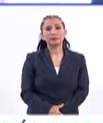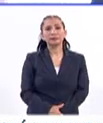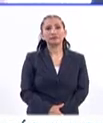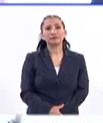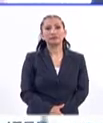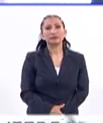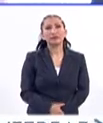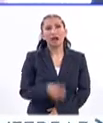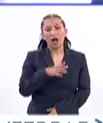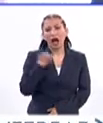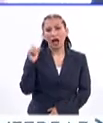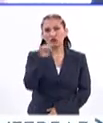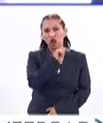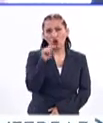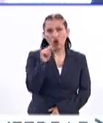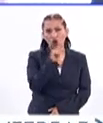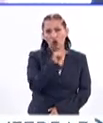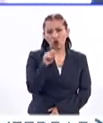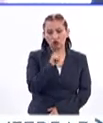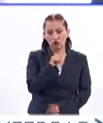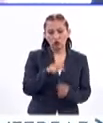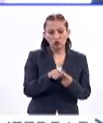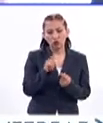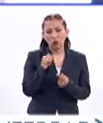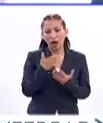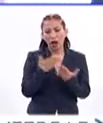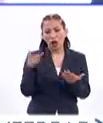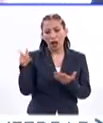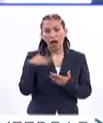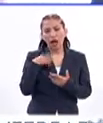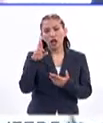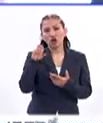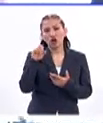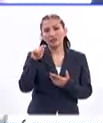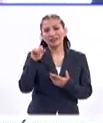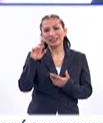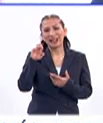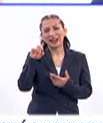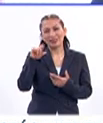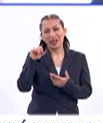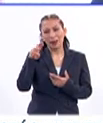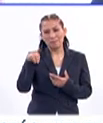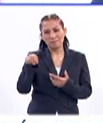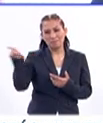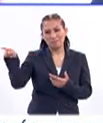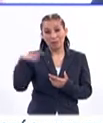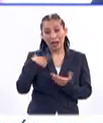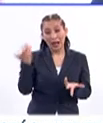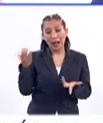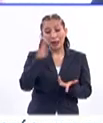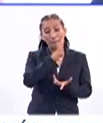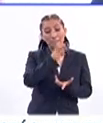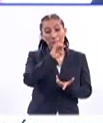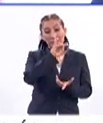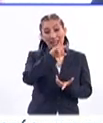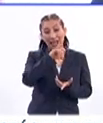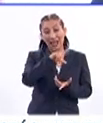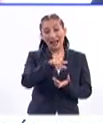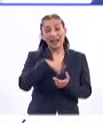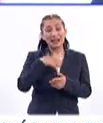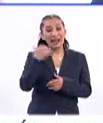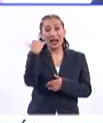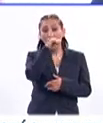por ejemplo, en Toronto, estuvo ahora en Rotterdam. Es una película en la Bienale también, en